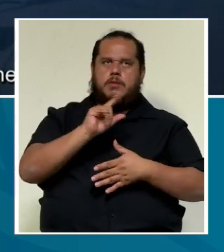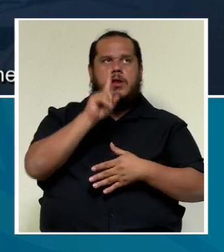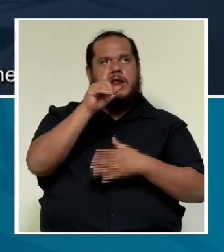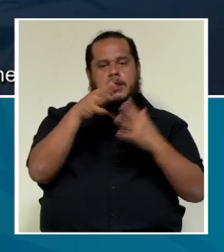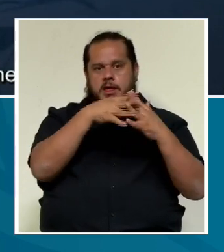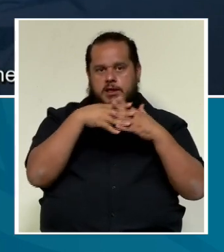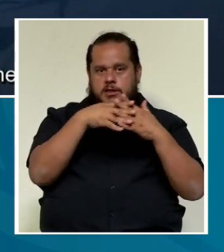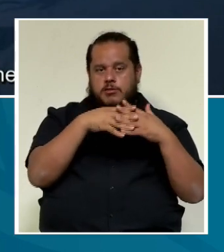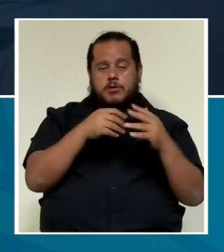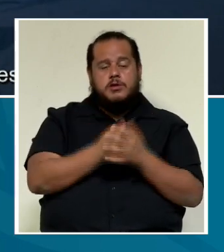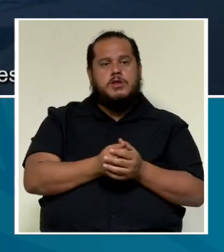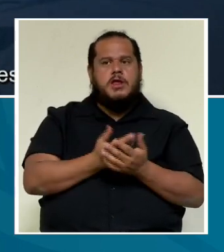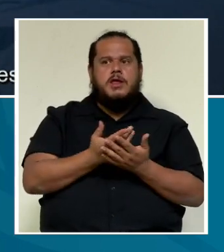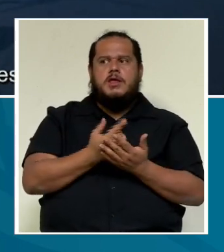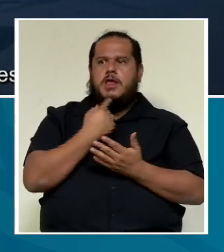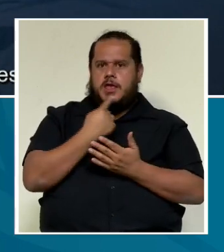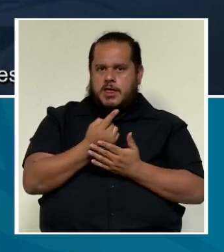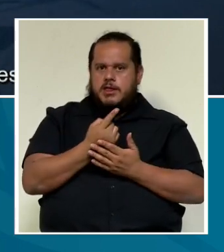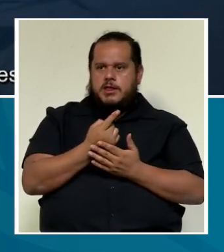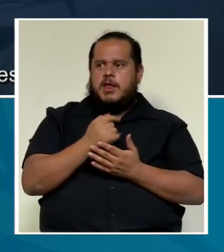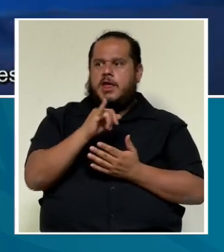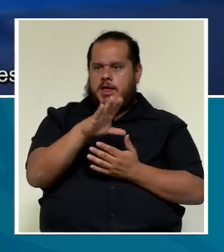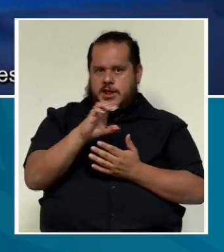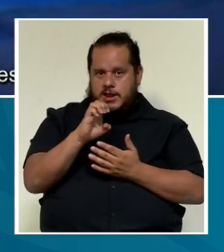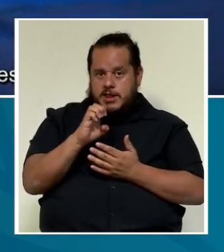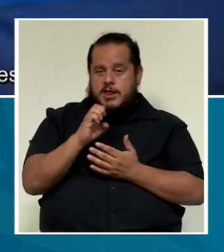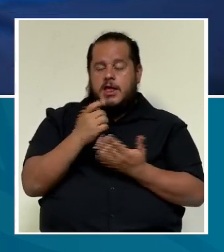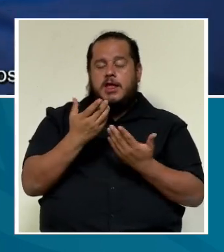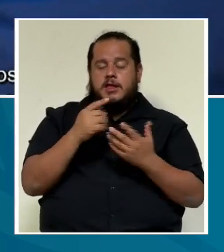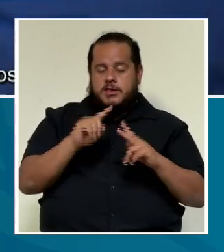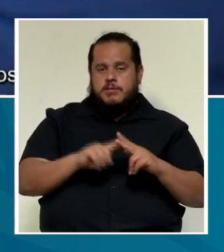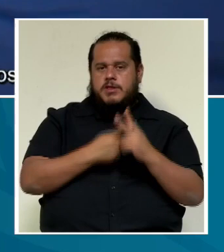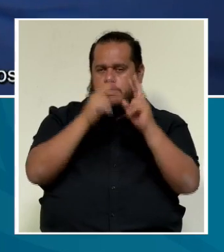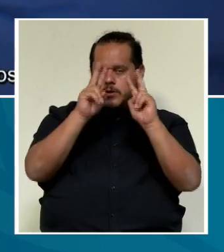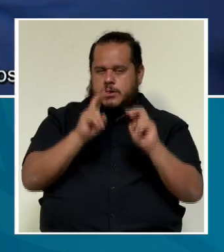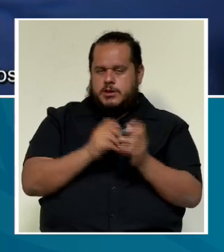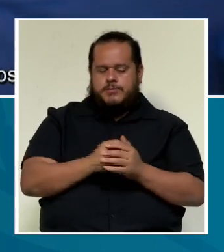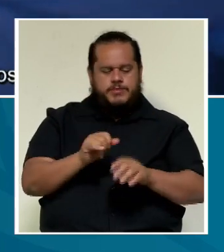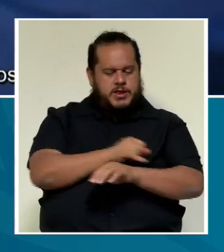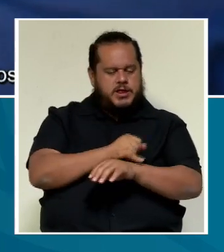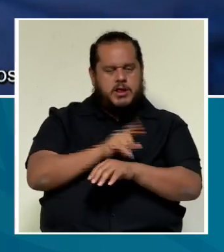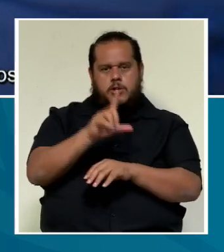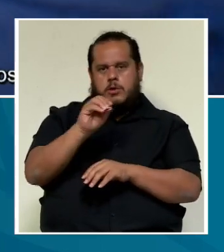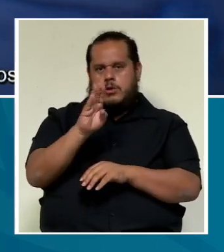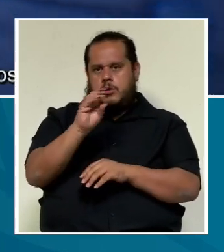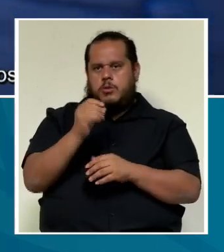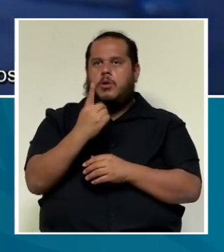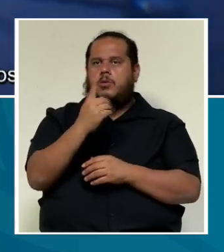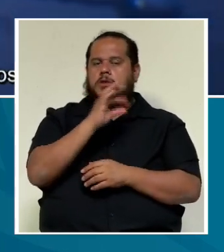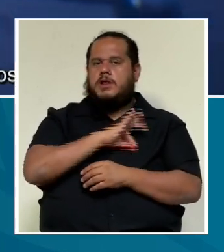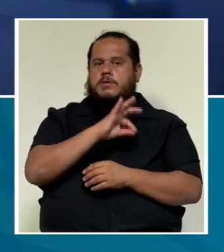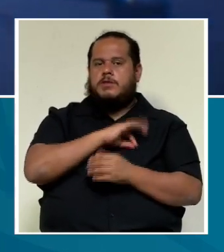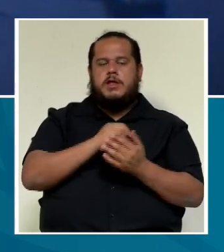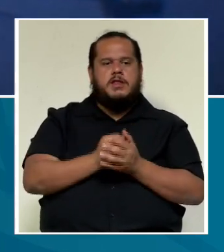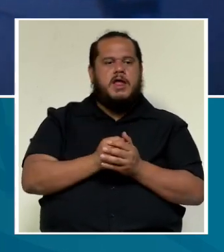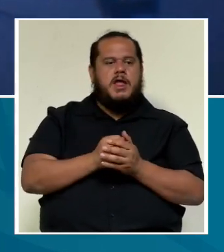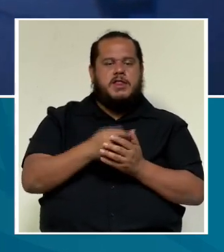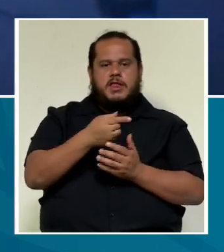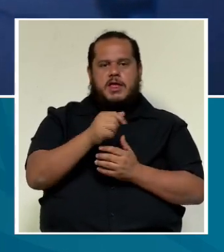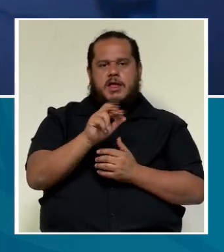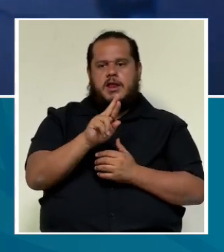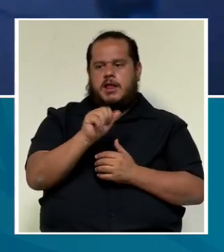Unidos, y que el ICE está empezando a analizar. Ingeniero Lobo, una de las ventajas de las granjas